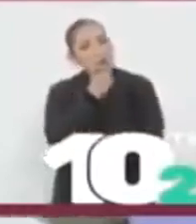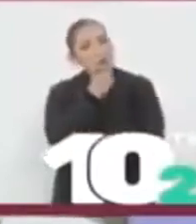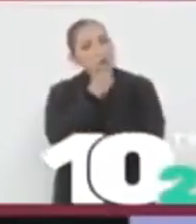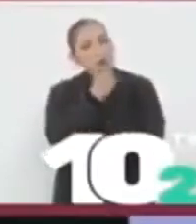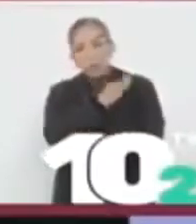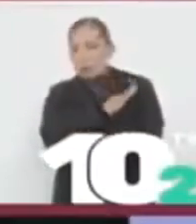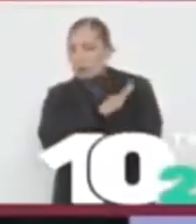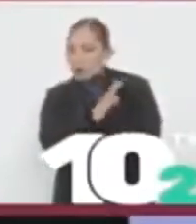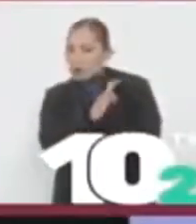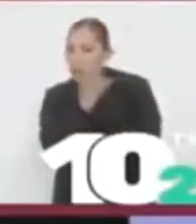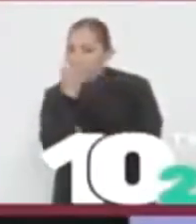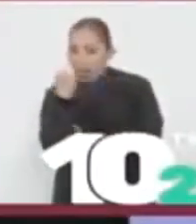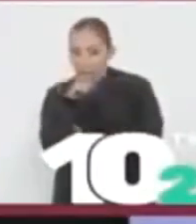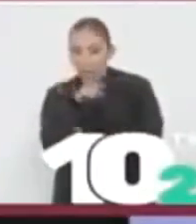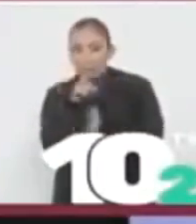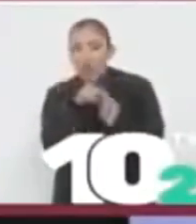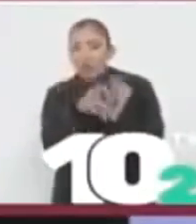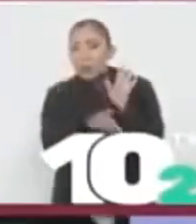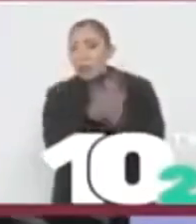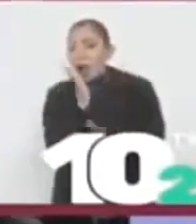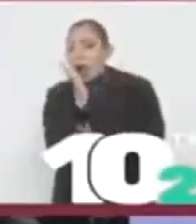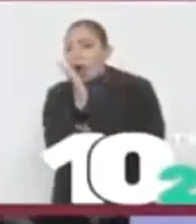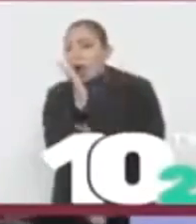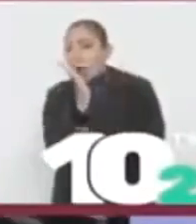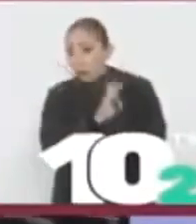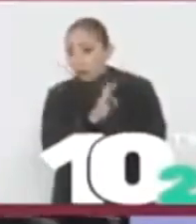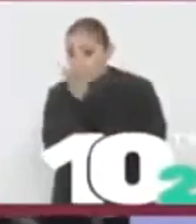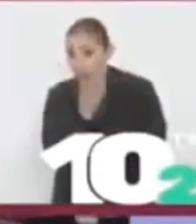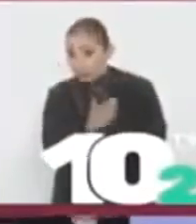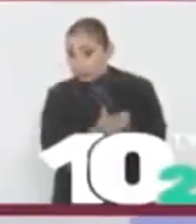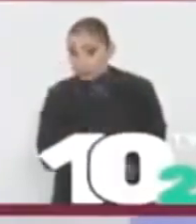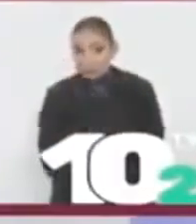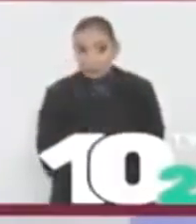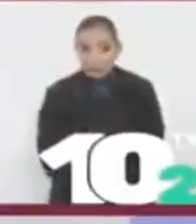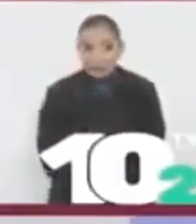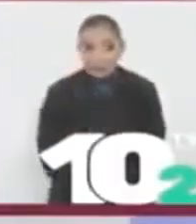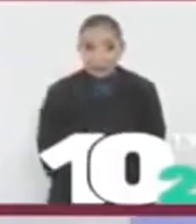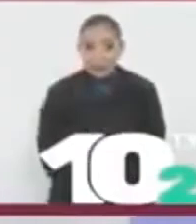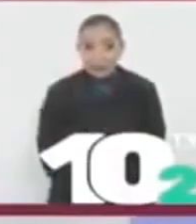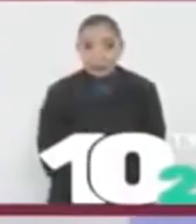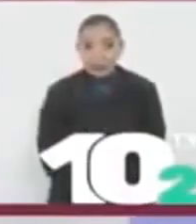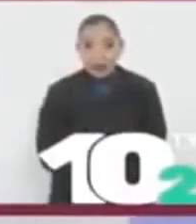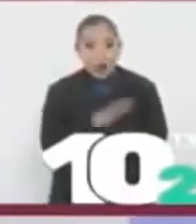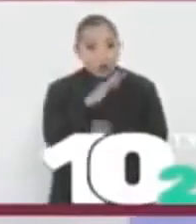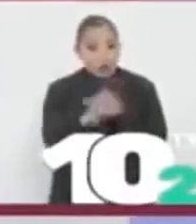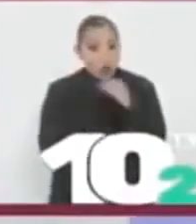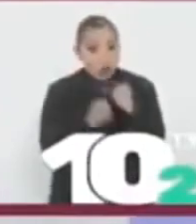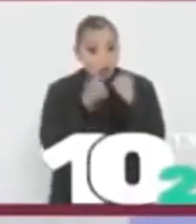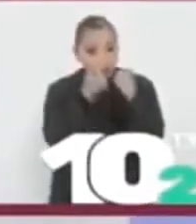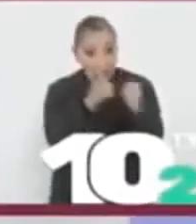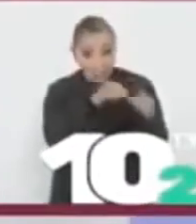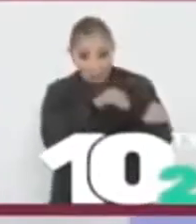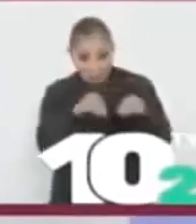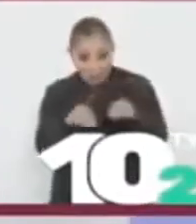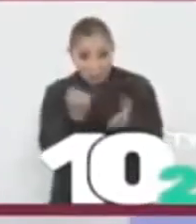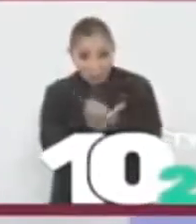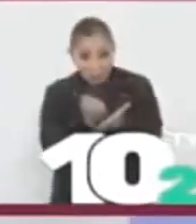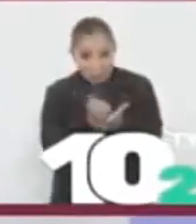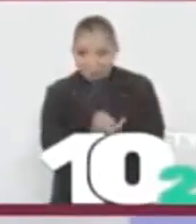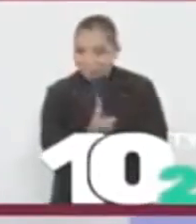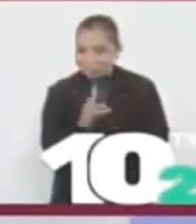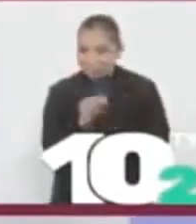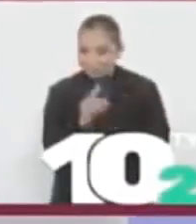¿Es posible predecir hacia dónde lo harán? no todas las fuerzas producen